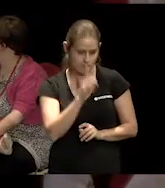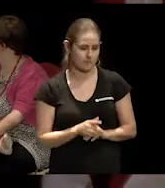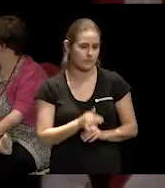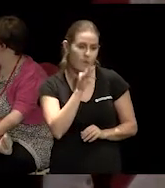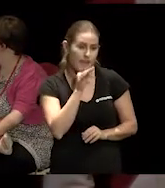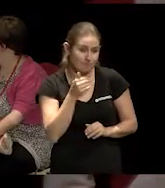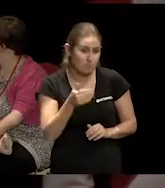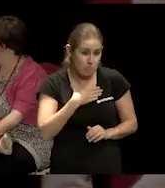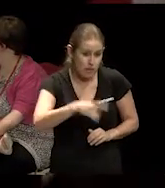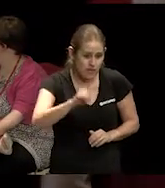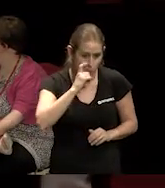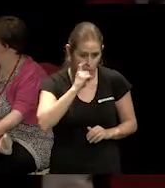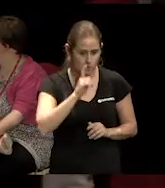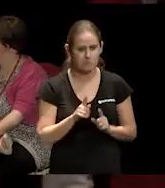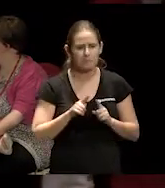qué me decías de Madrid.